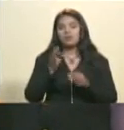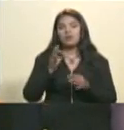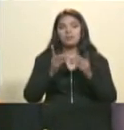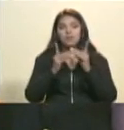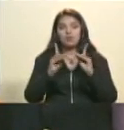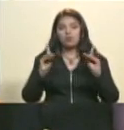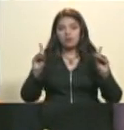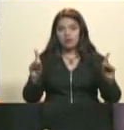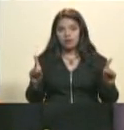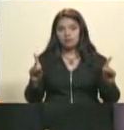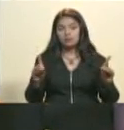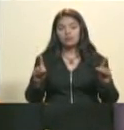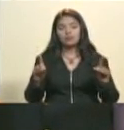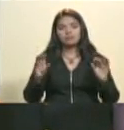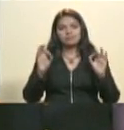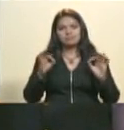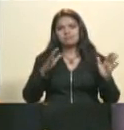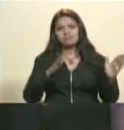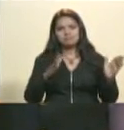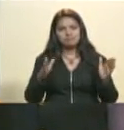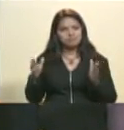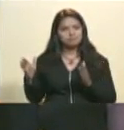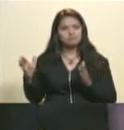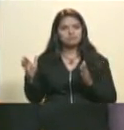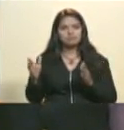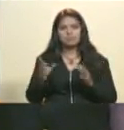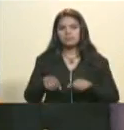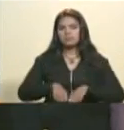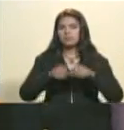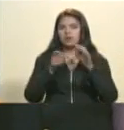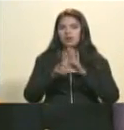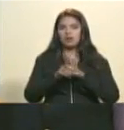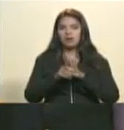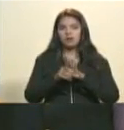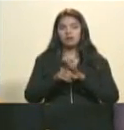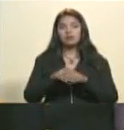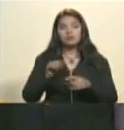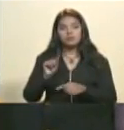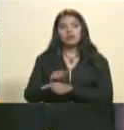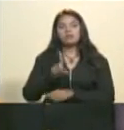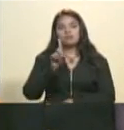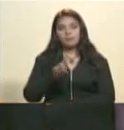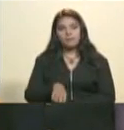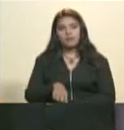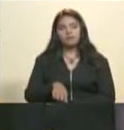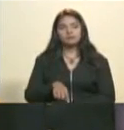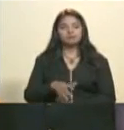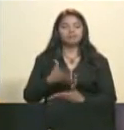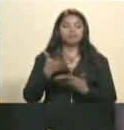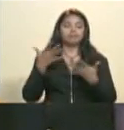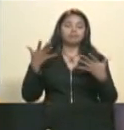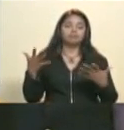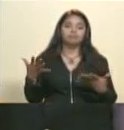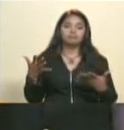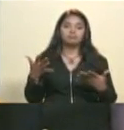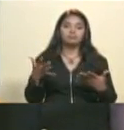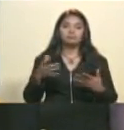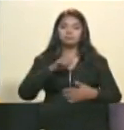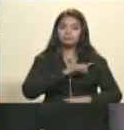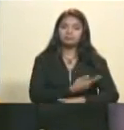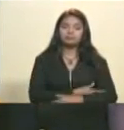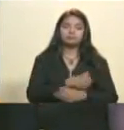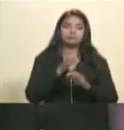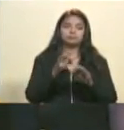democrático bajo argumentos fatuos e ilegales, ofenden también la majestad y el